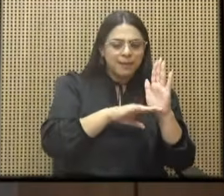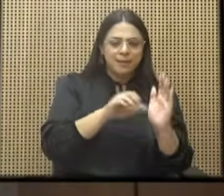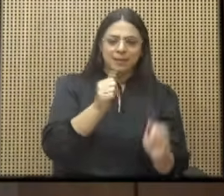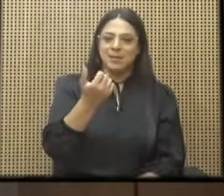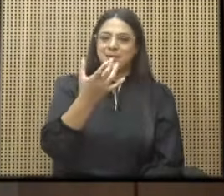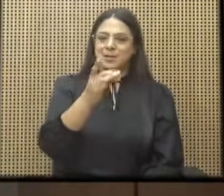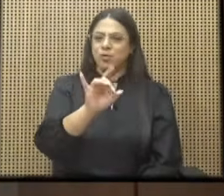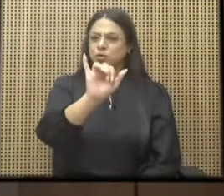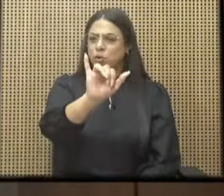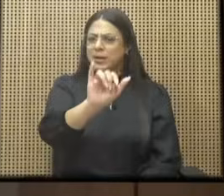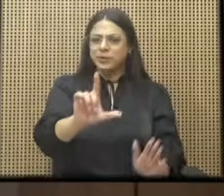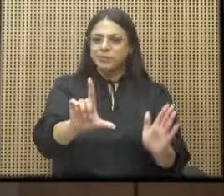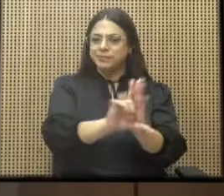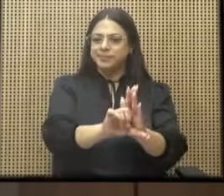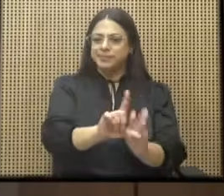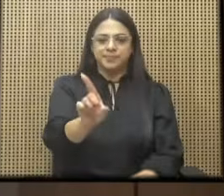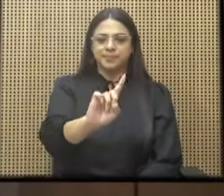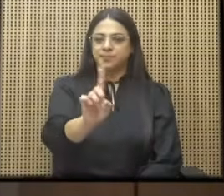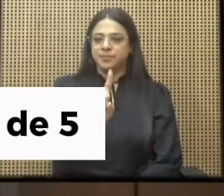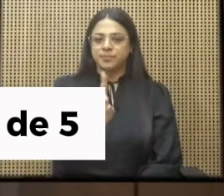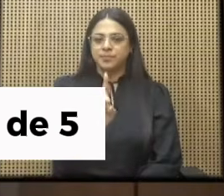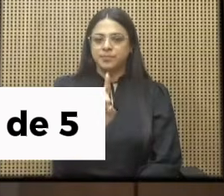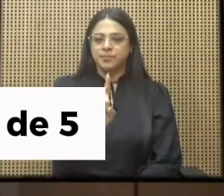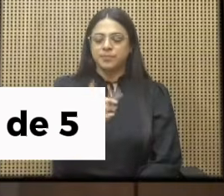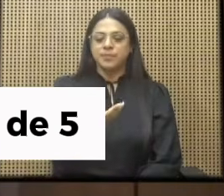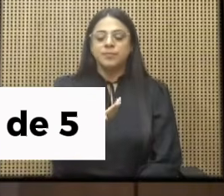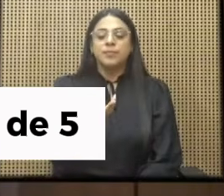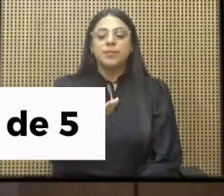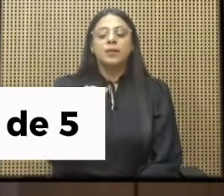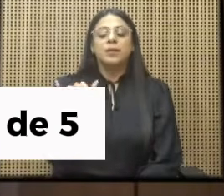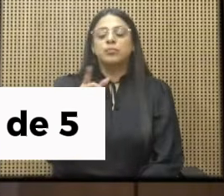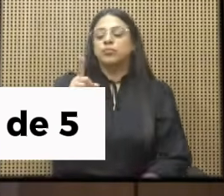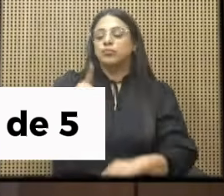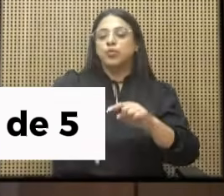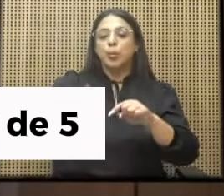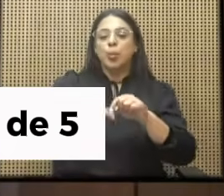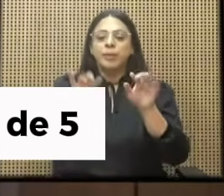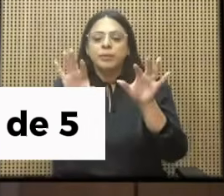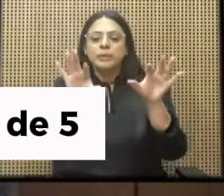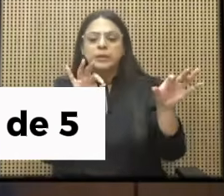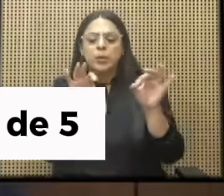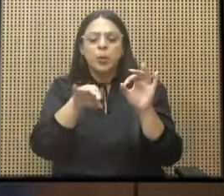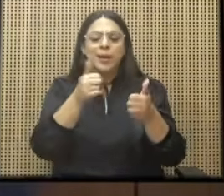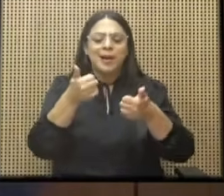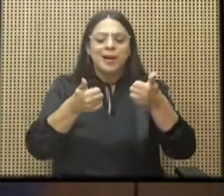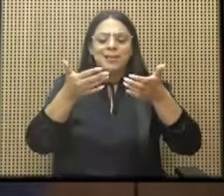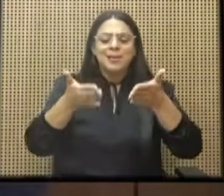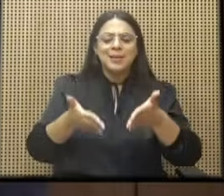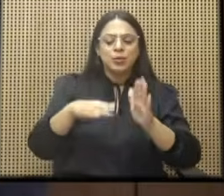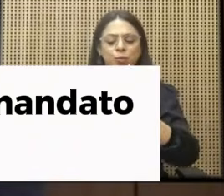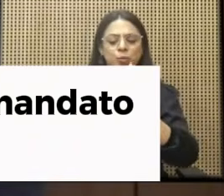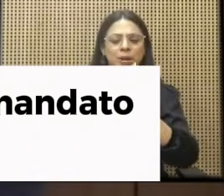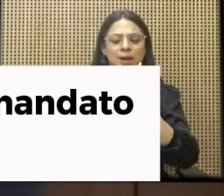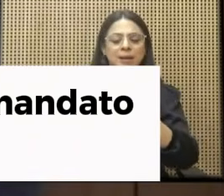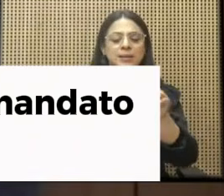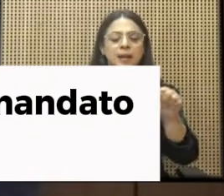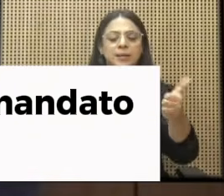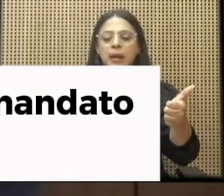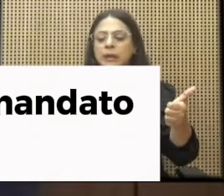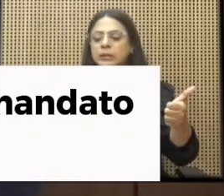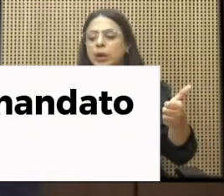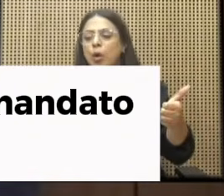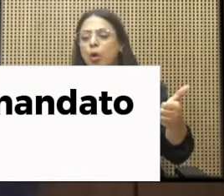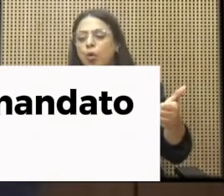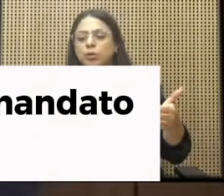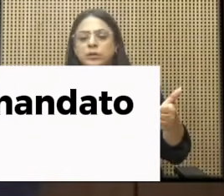es ilegal. No podemos escoger los candidatos de una lista de 11, de 10, de 5. Tenemos que escoger